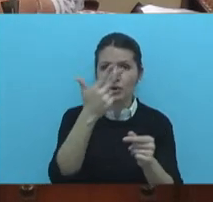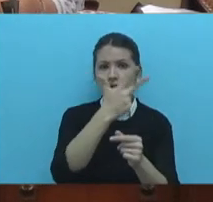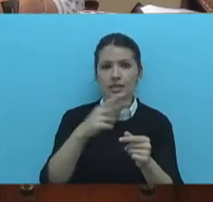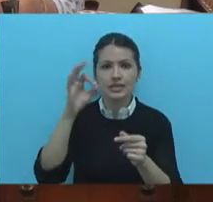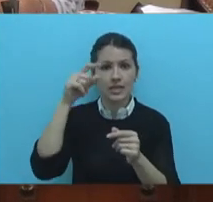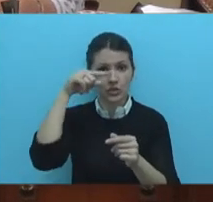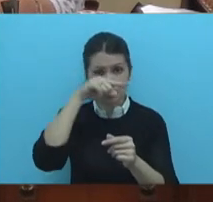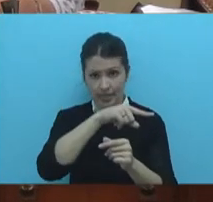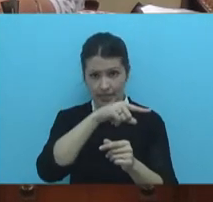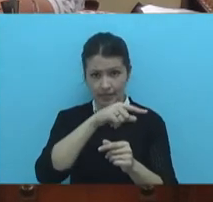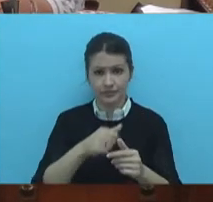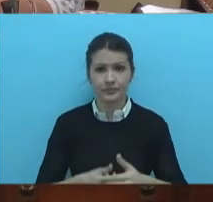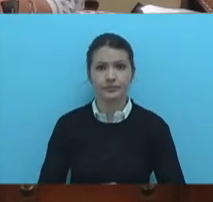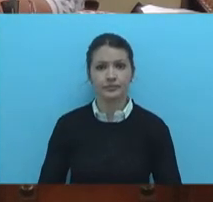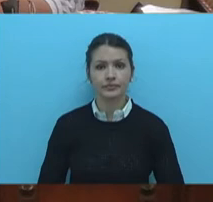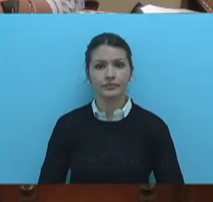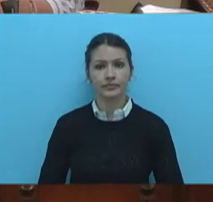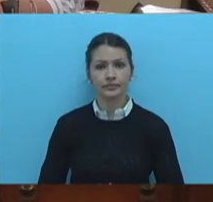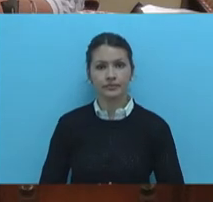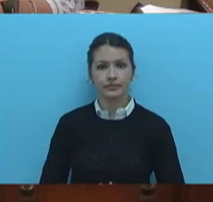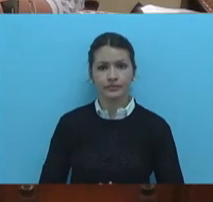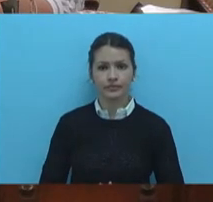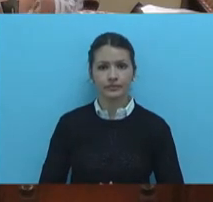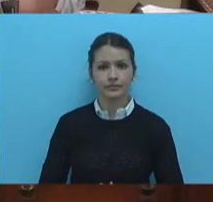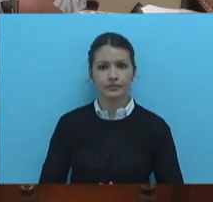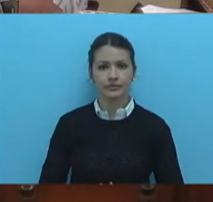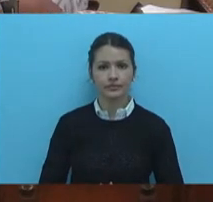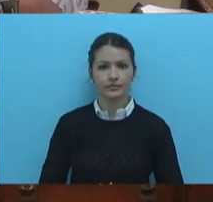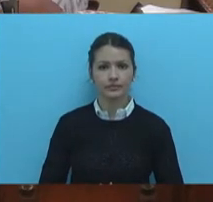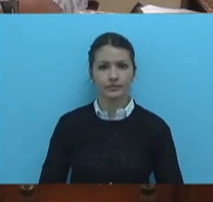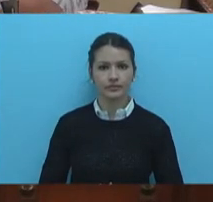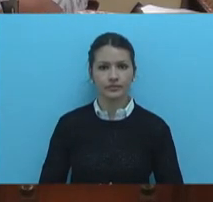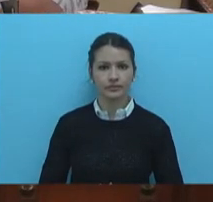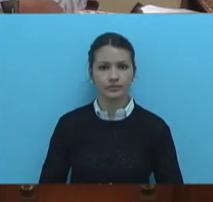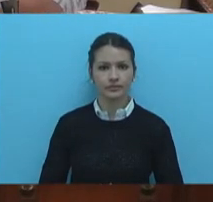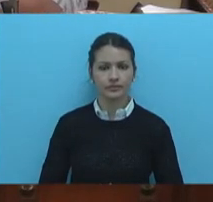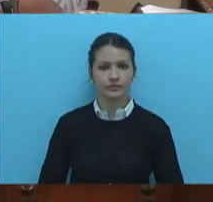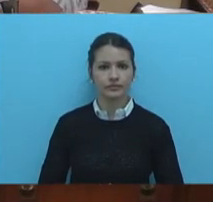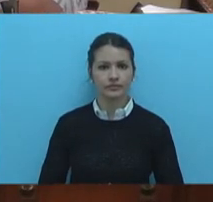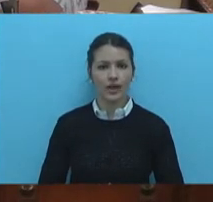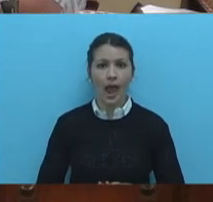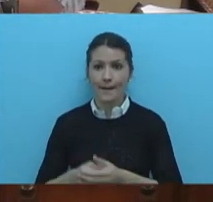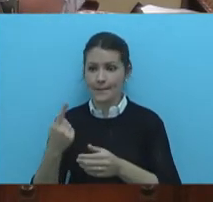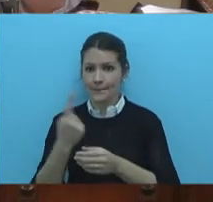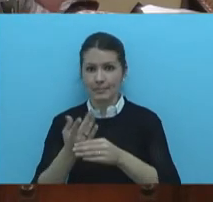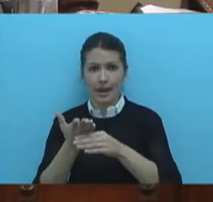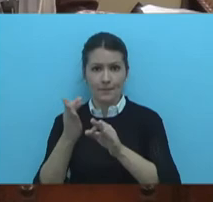tratando. El hospital ya fue tratado en el primer